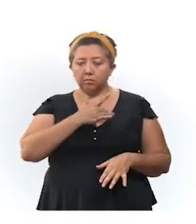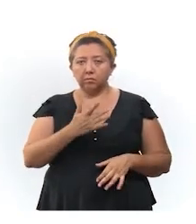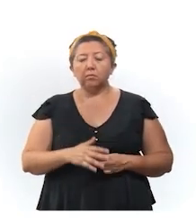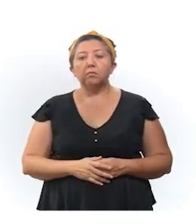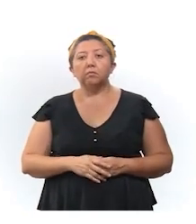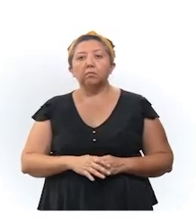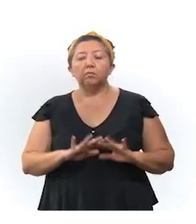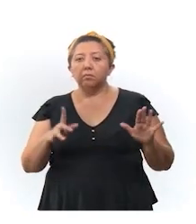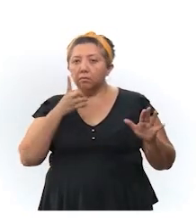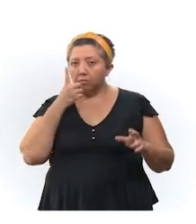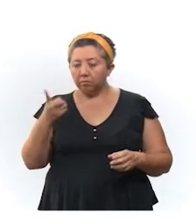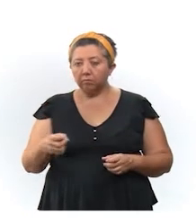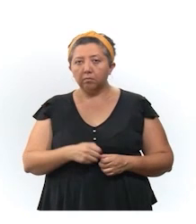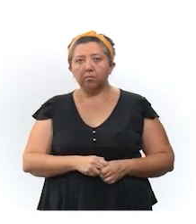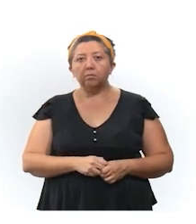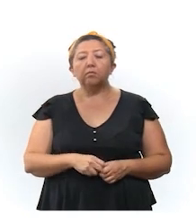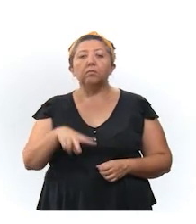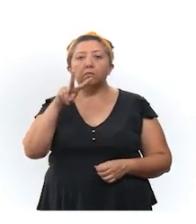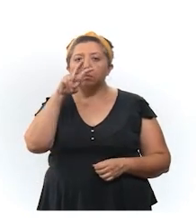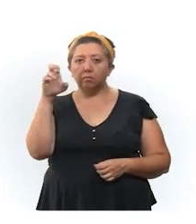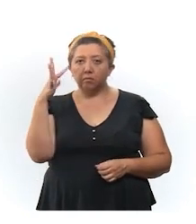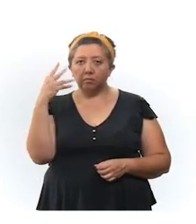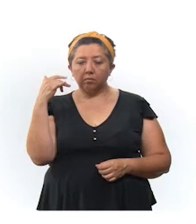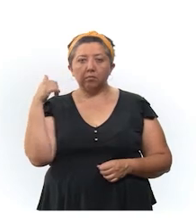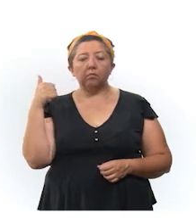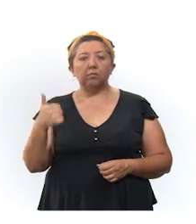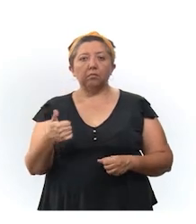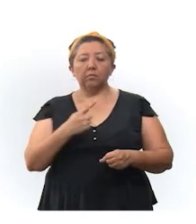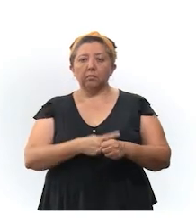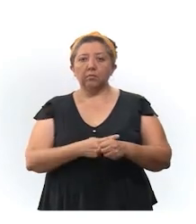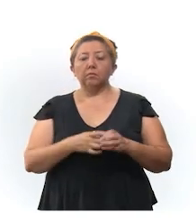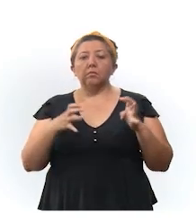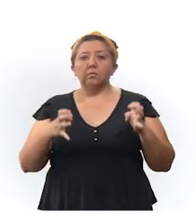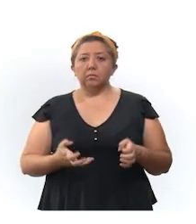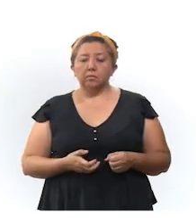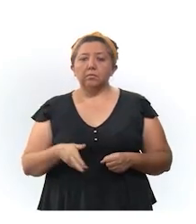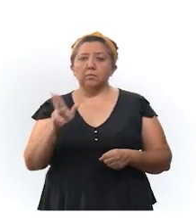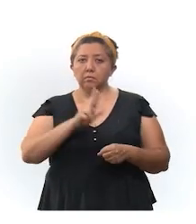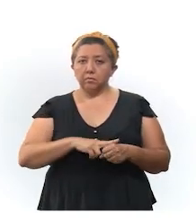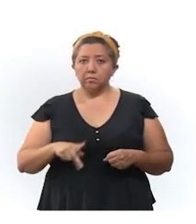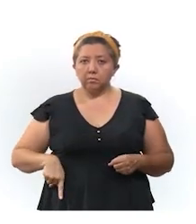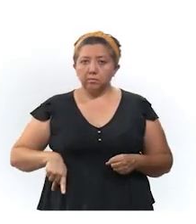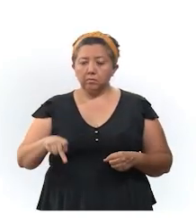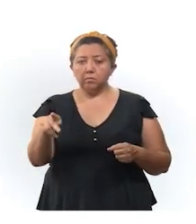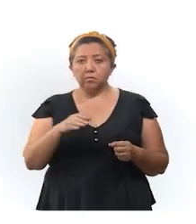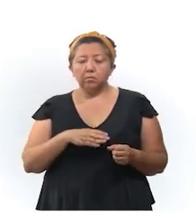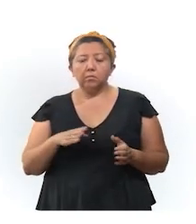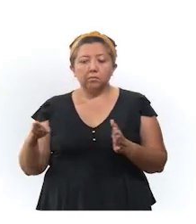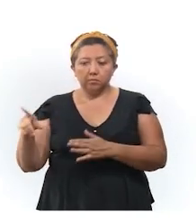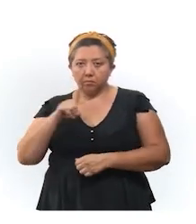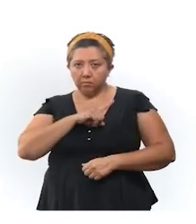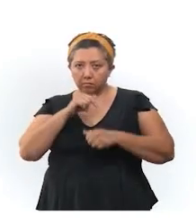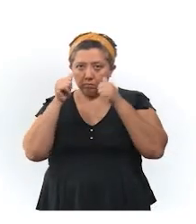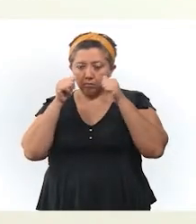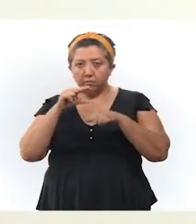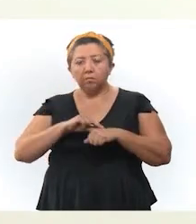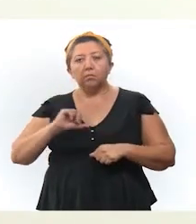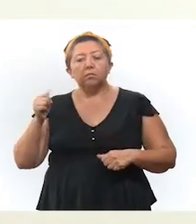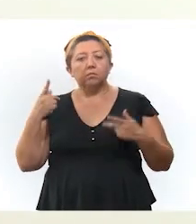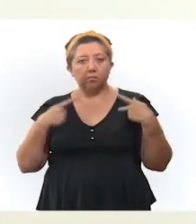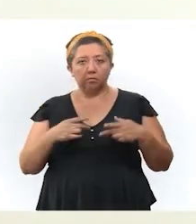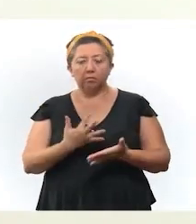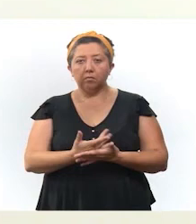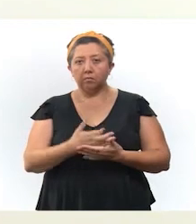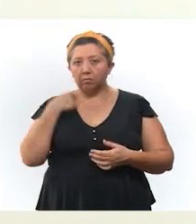síntomas leves. Como ya se mencionó, 256 de los casos positivos están en hospitales públicos y en aislamiento total. Hay